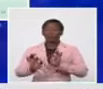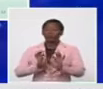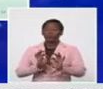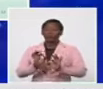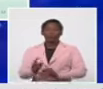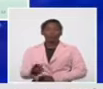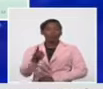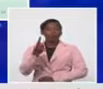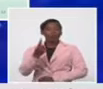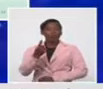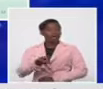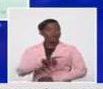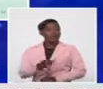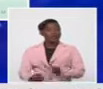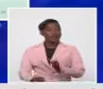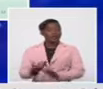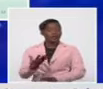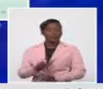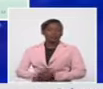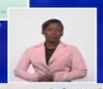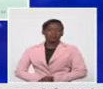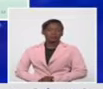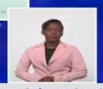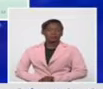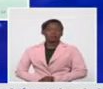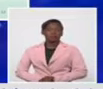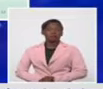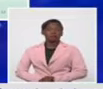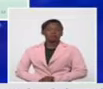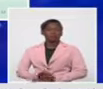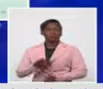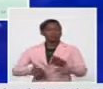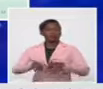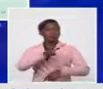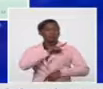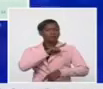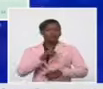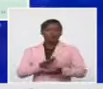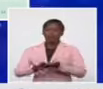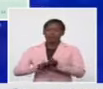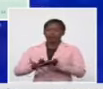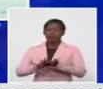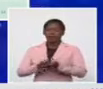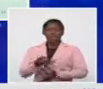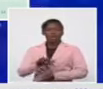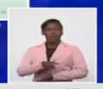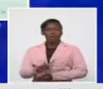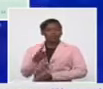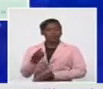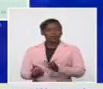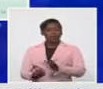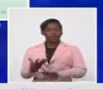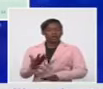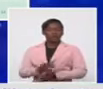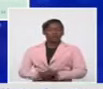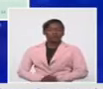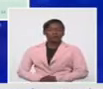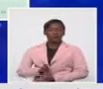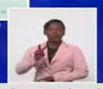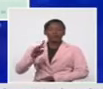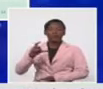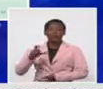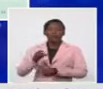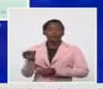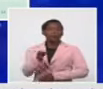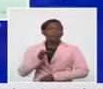ayer, el día anterior no había tenido ningún caso. Un caso confirmado en Villa Clara ayer, del